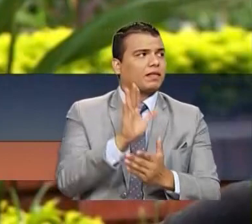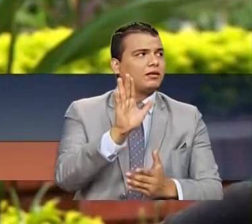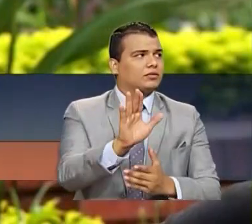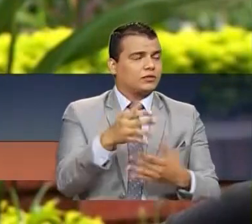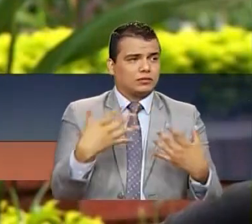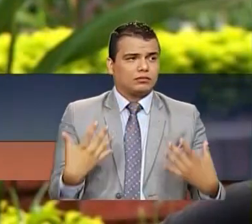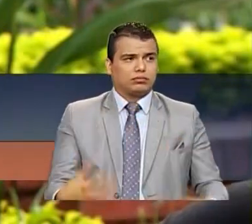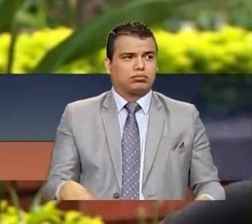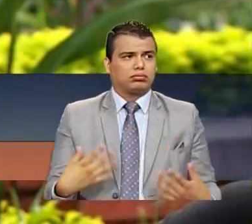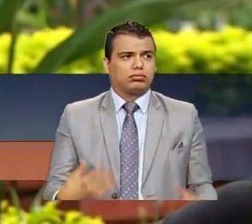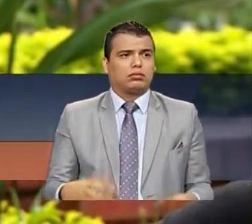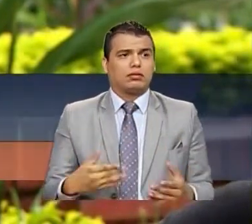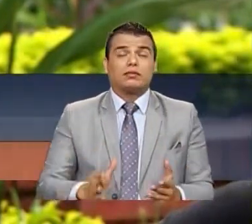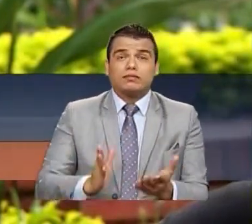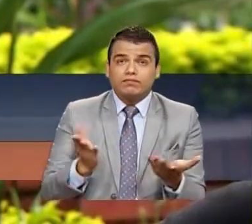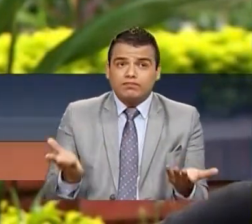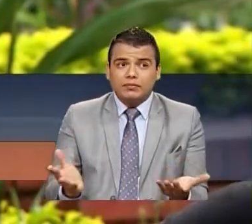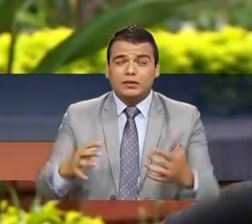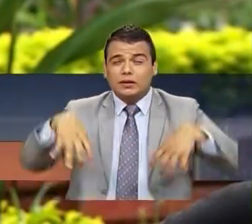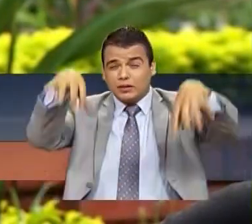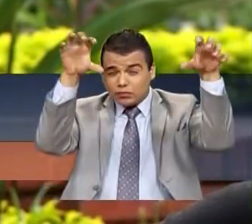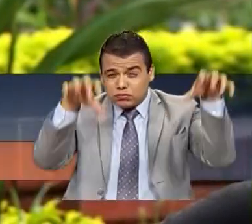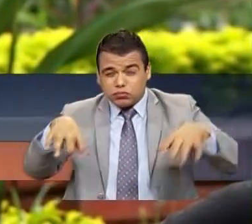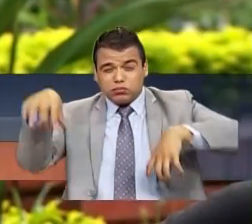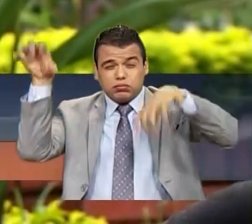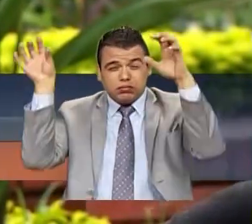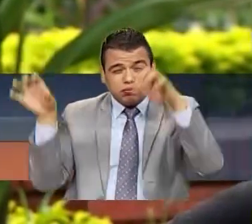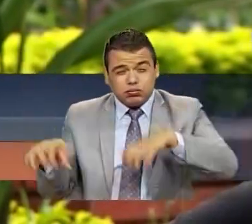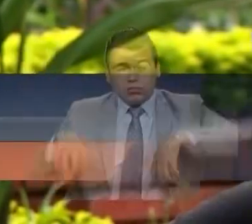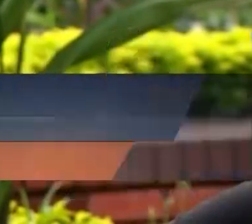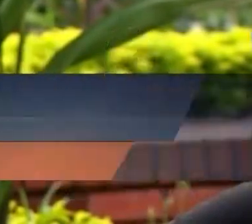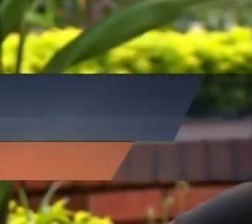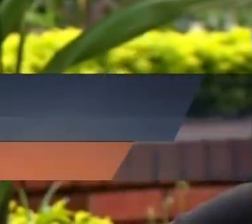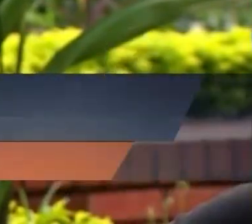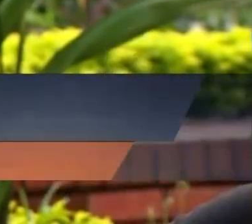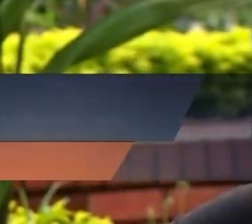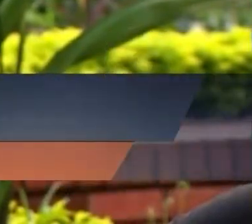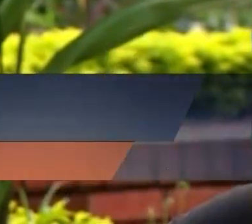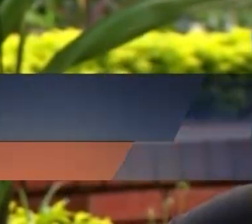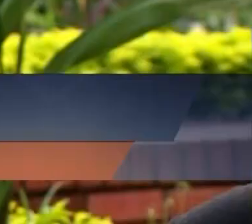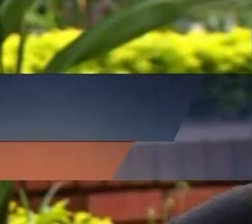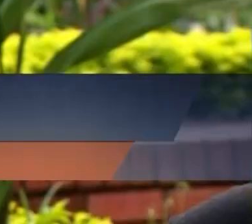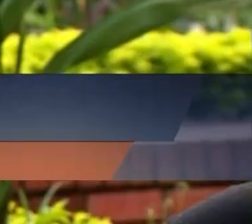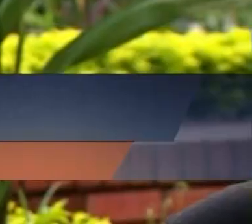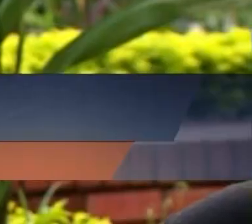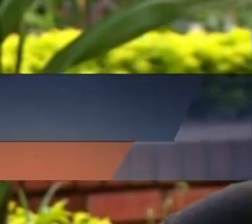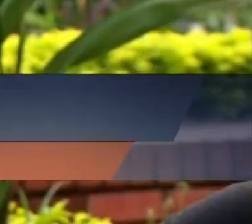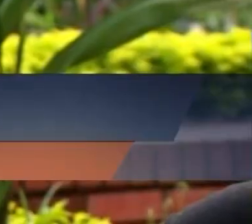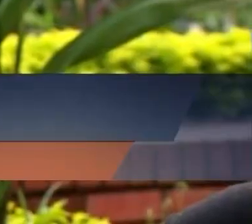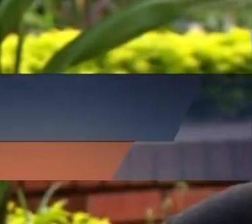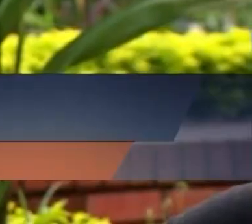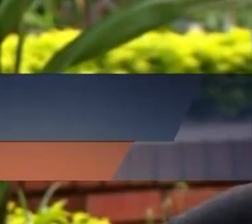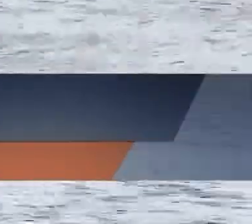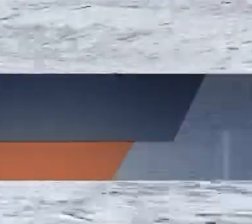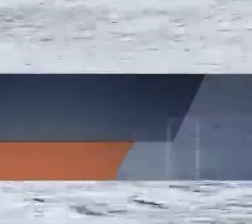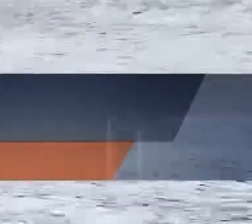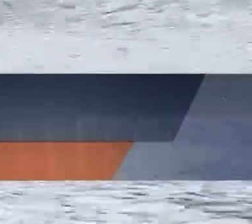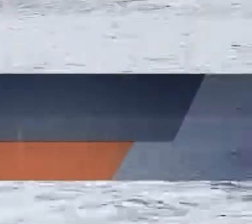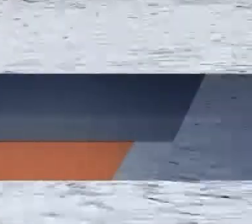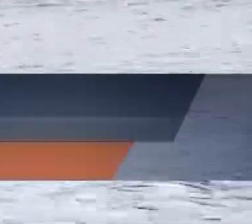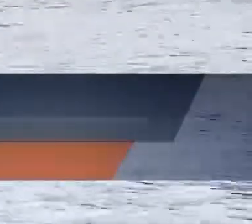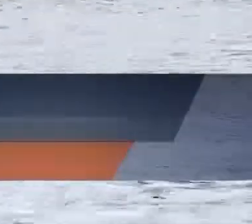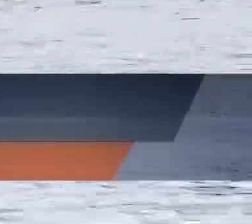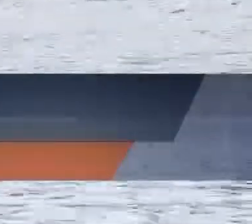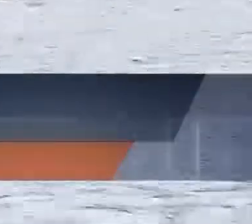intensas y fueron muy fuertes en comparación a los promedios históricos que se tiene para el mes de noviembre.